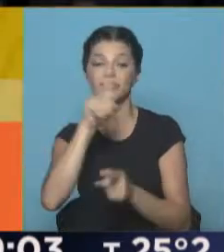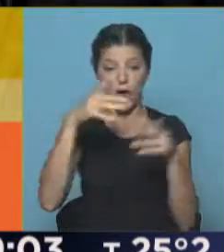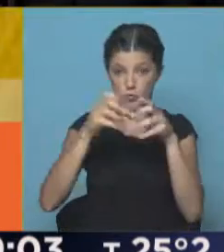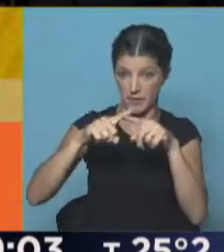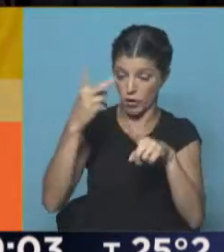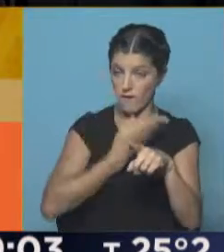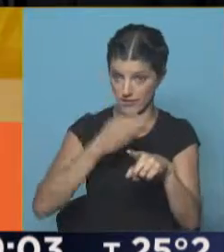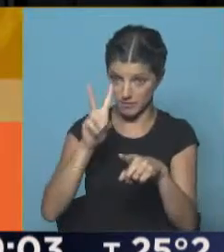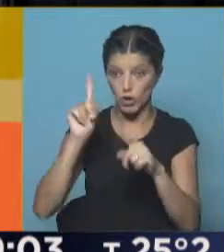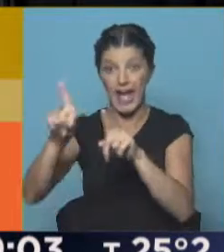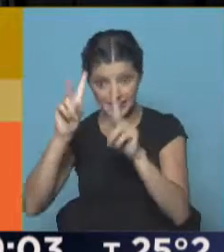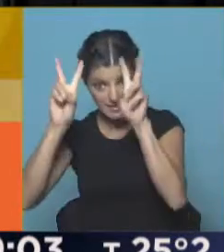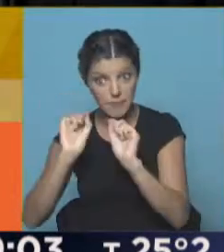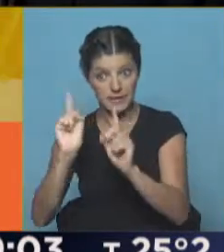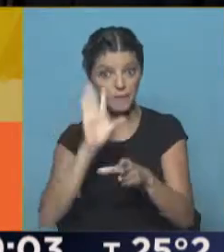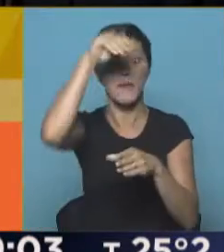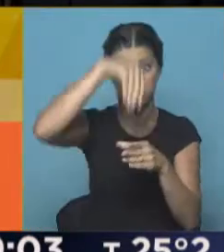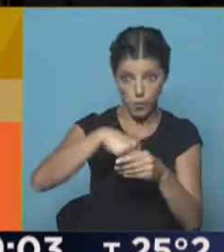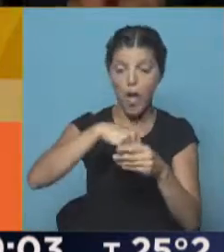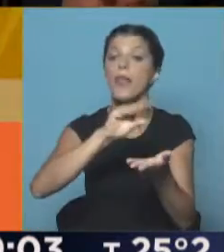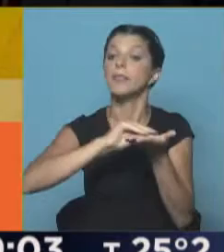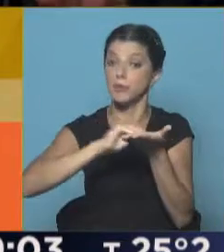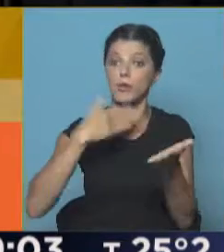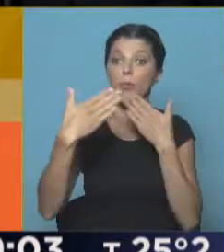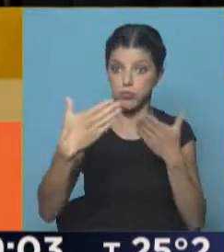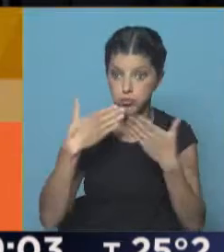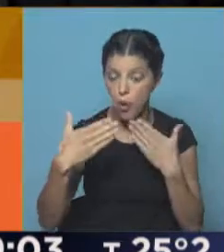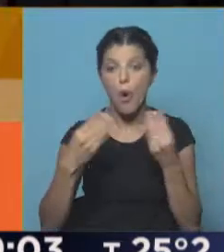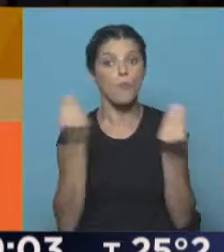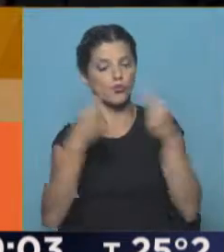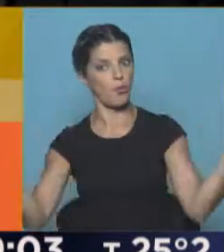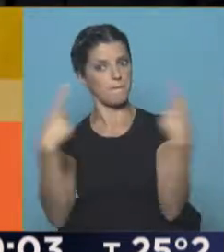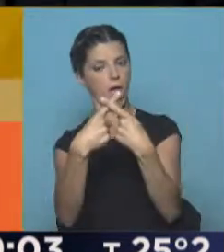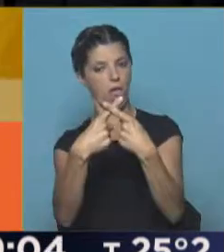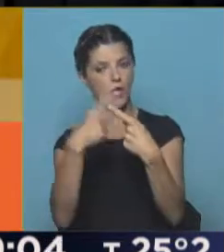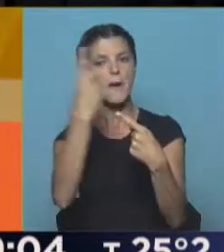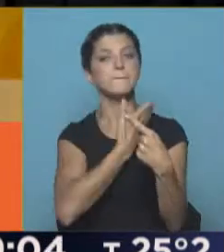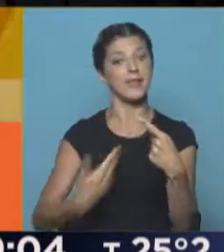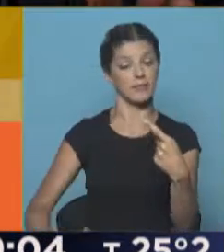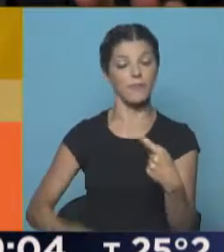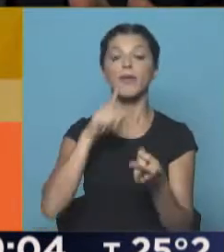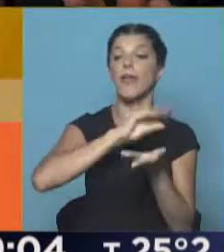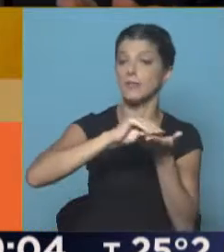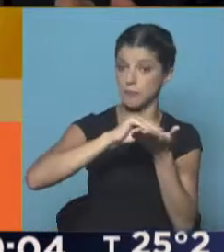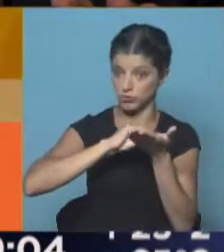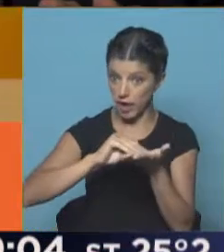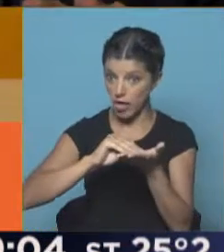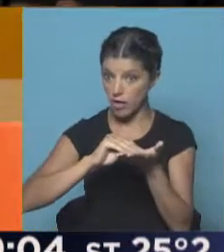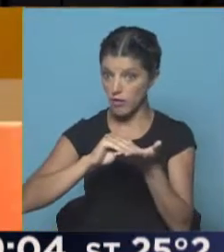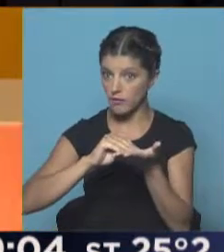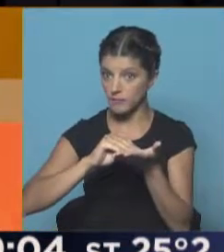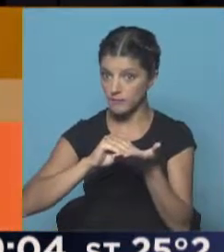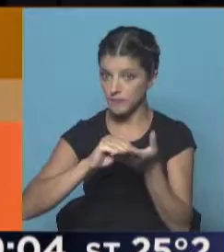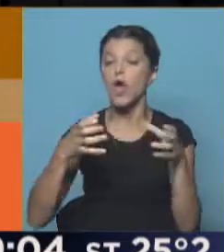se discutió también en el recinto de la Cámara de Diputados. Hubo fuertes cruces entre el presidente del bloque